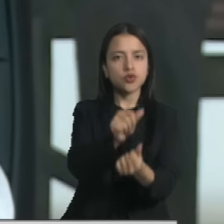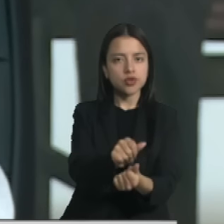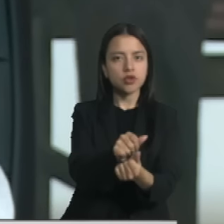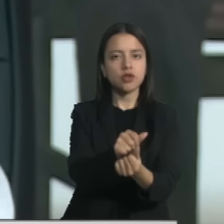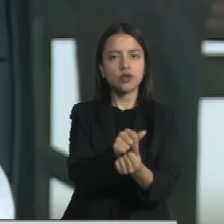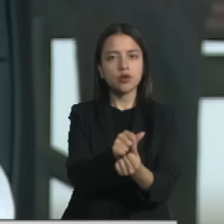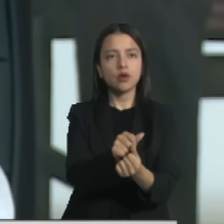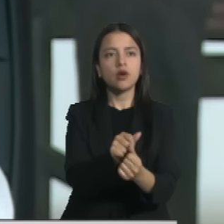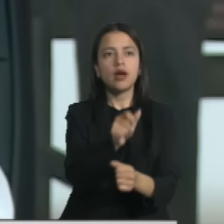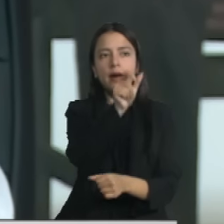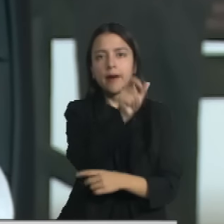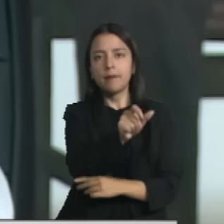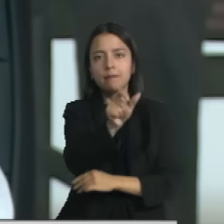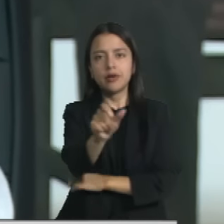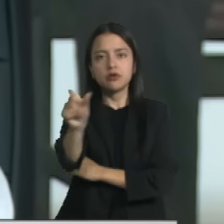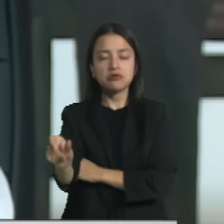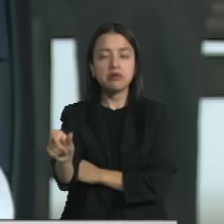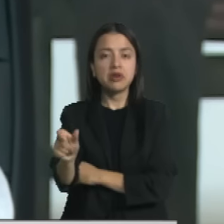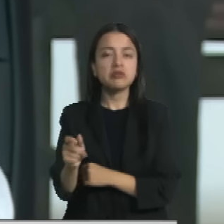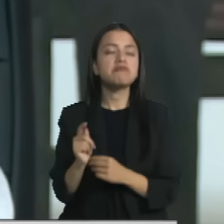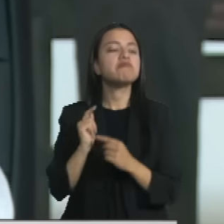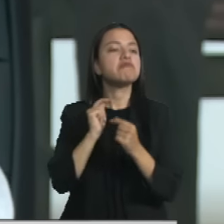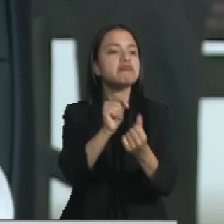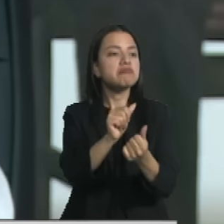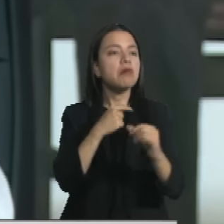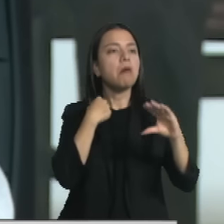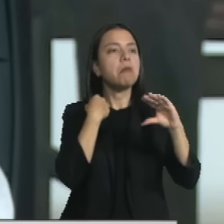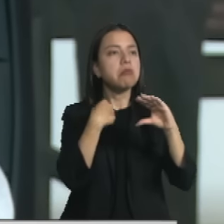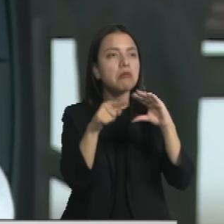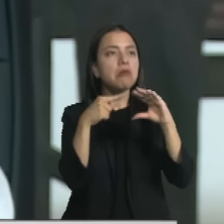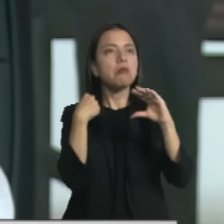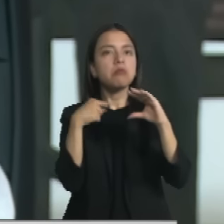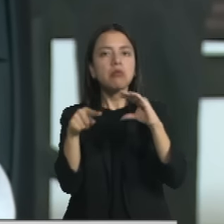a beneficiarios fallecidos.